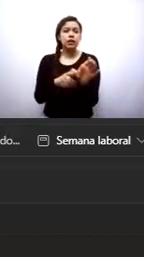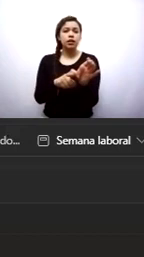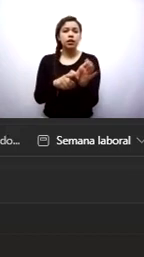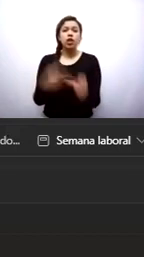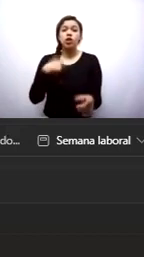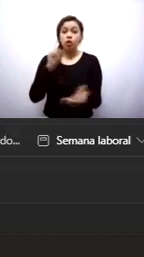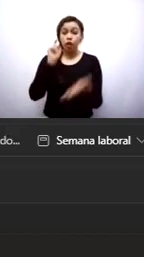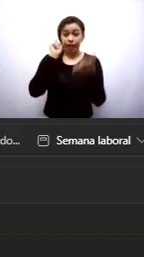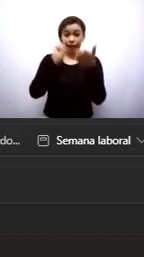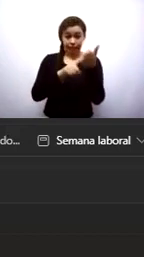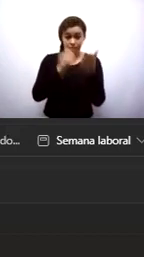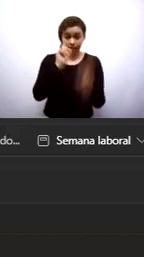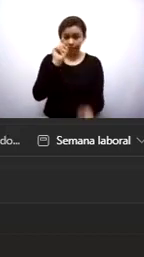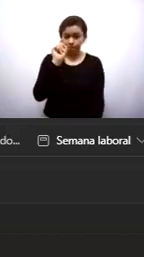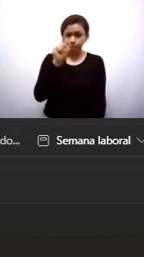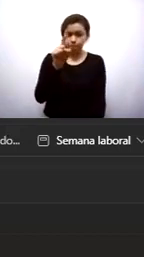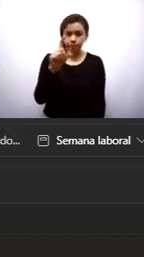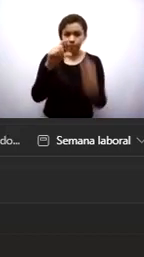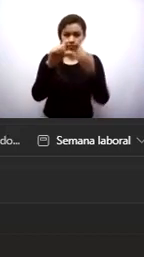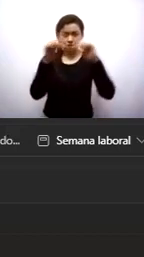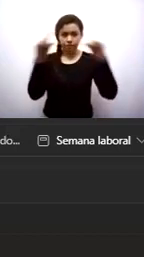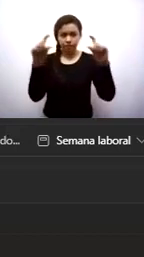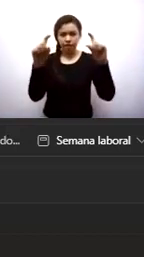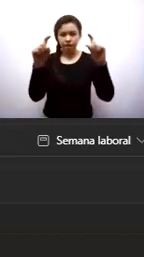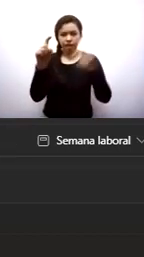clic en este espacio que ya se generó.